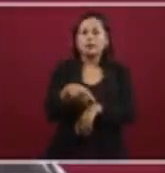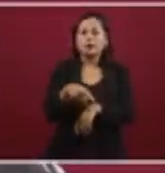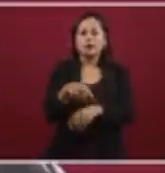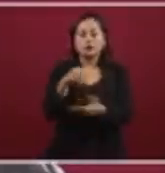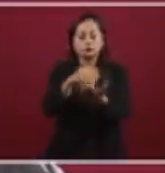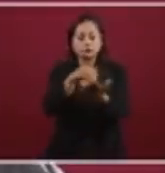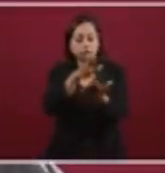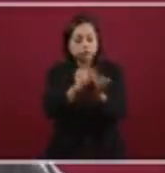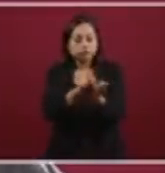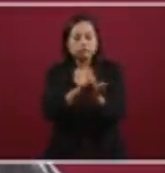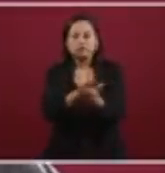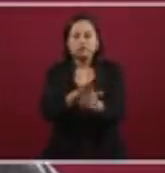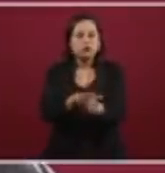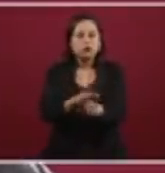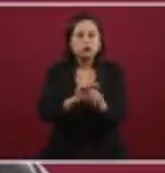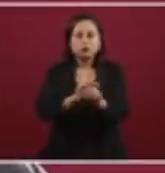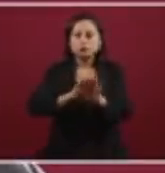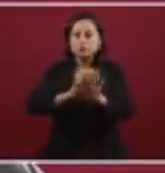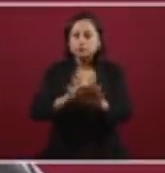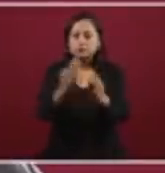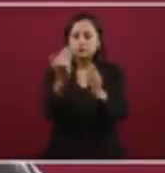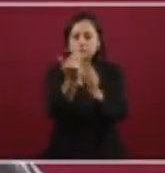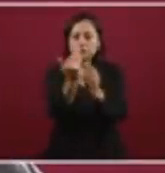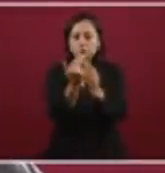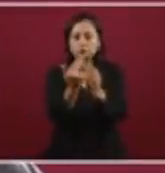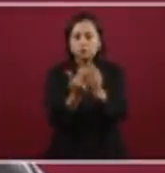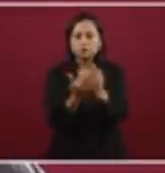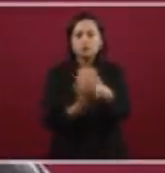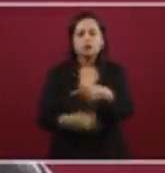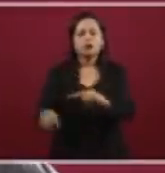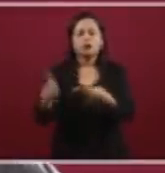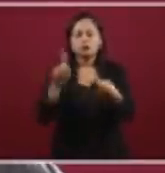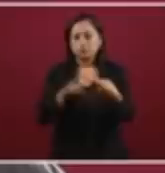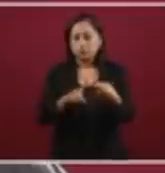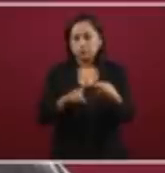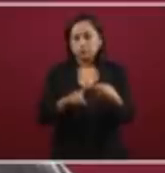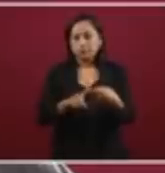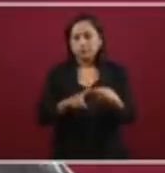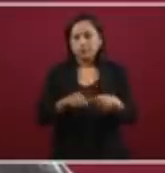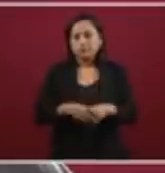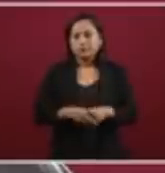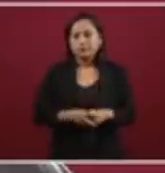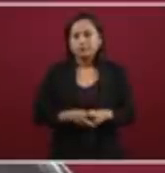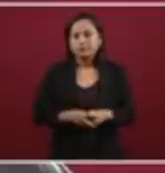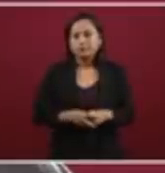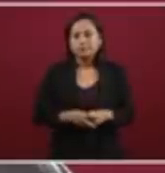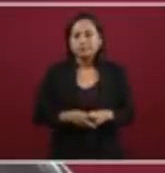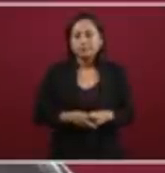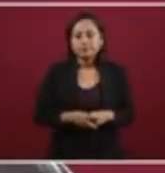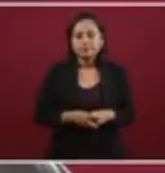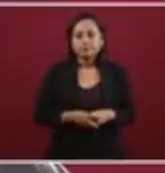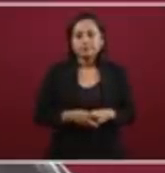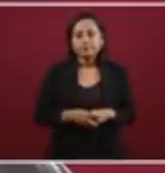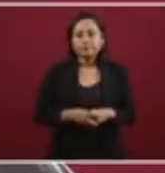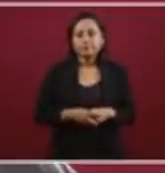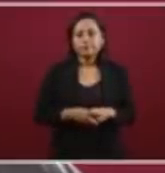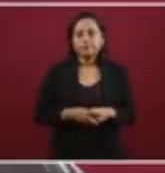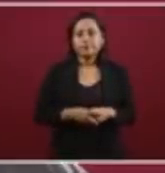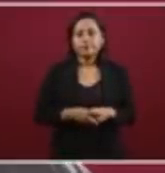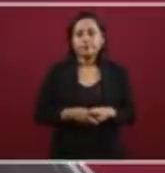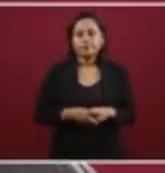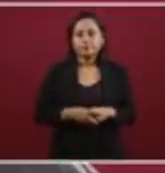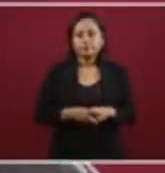sobre el caso yo china para en primer término toda aquella acción de